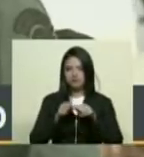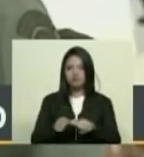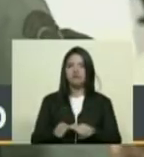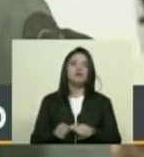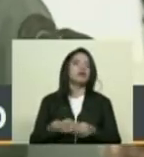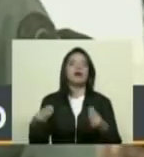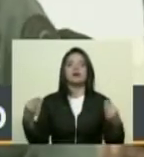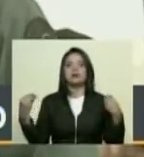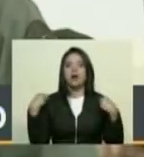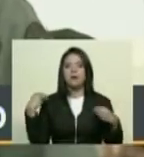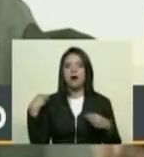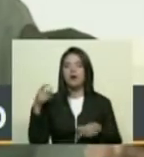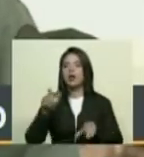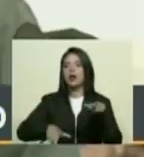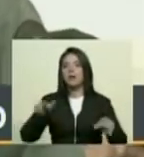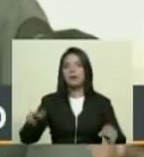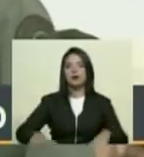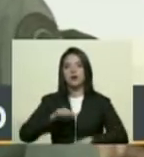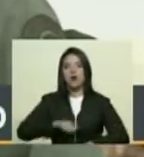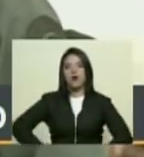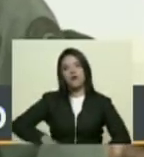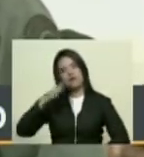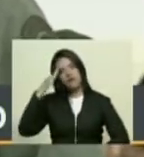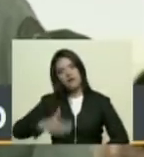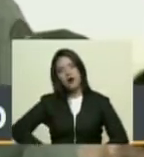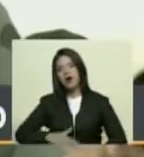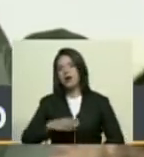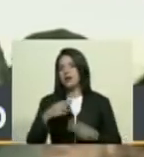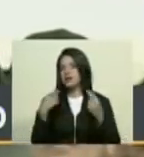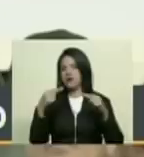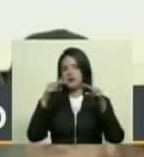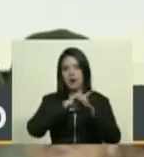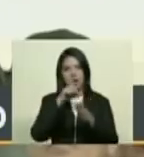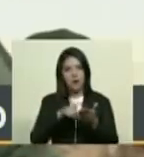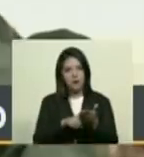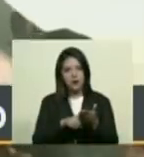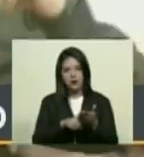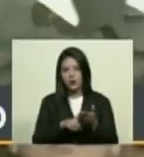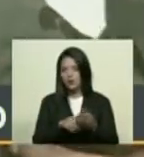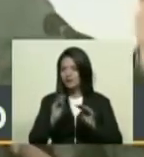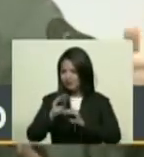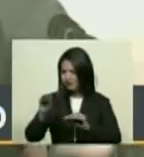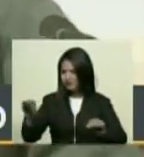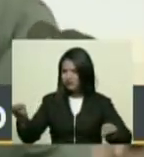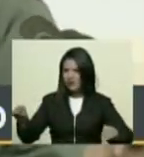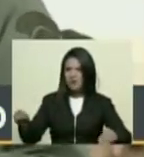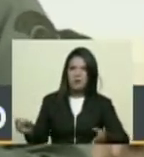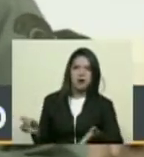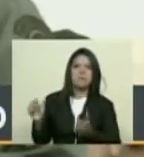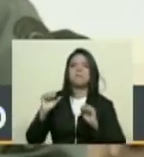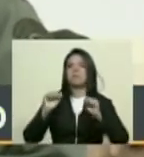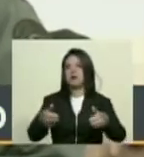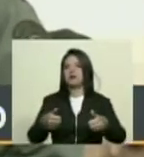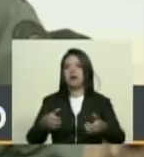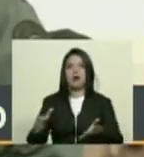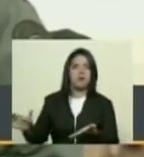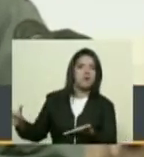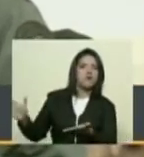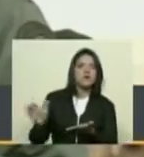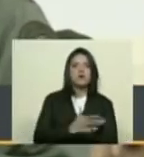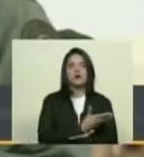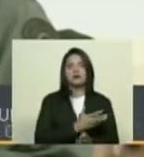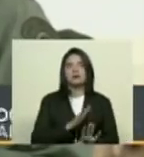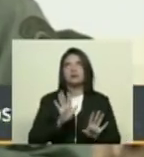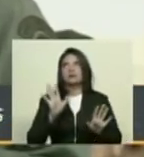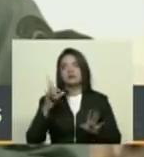llamados a los integrantes de la Fuerza Armada en todos sus niveles para tomar partido. Dios nos